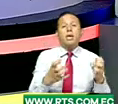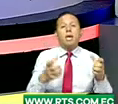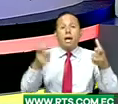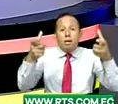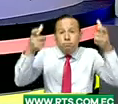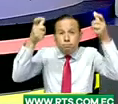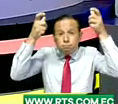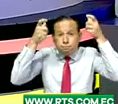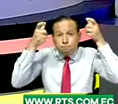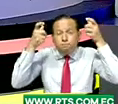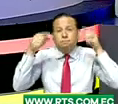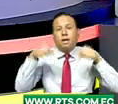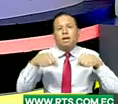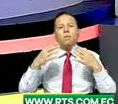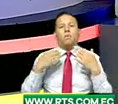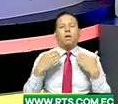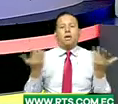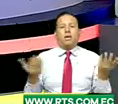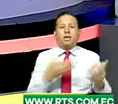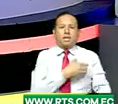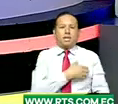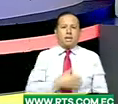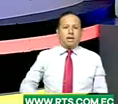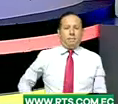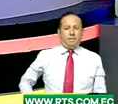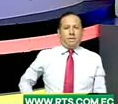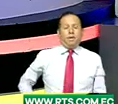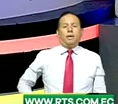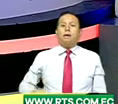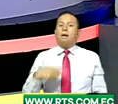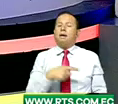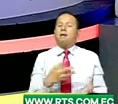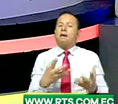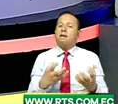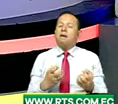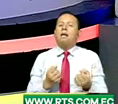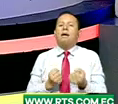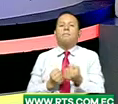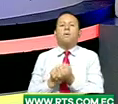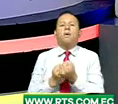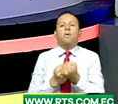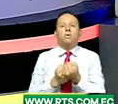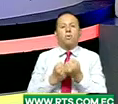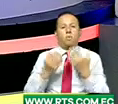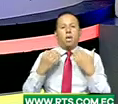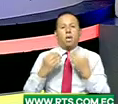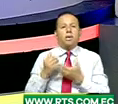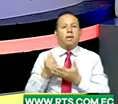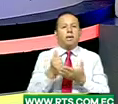años celebrándose de forma continua y que busca una soberana con ganas de servir a la ciudad.